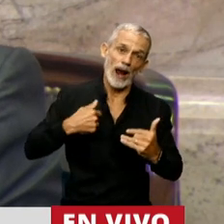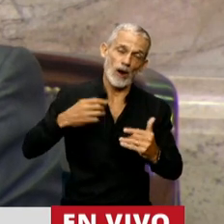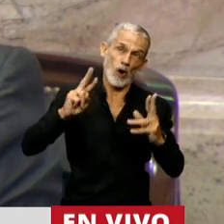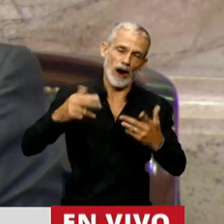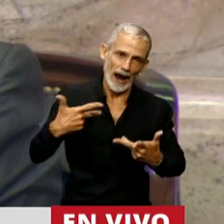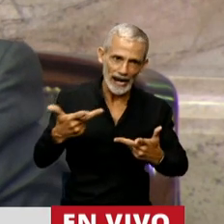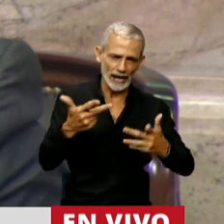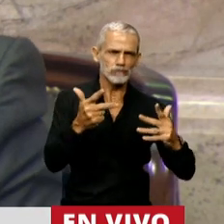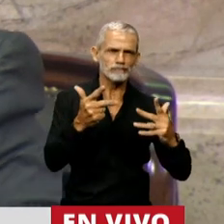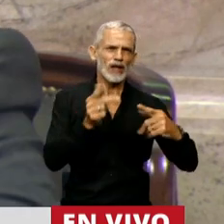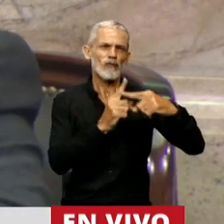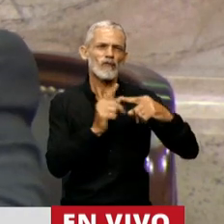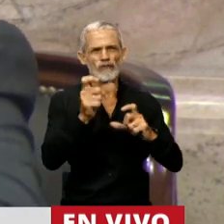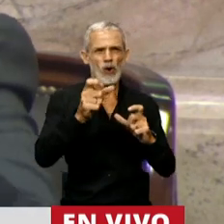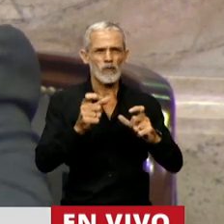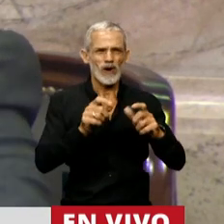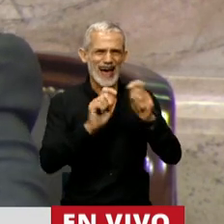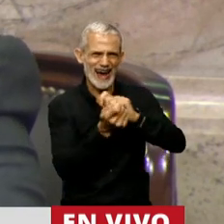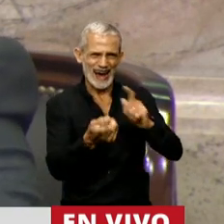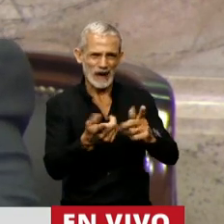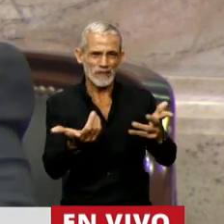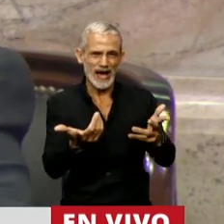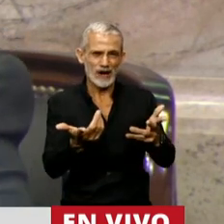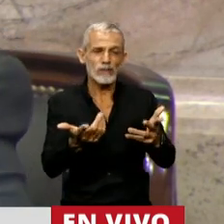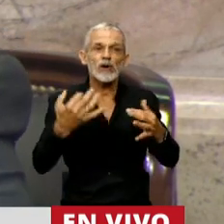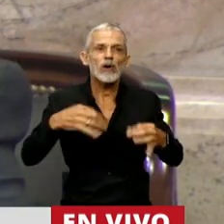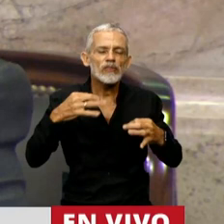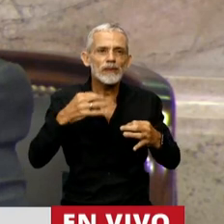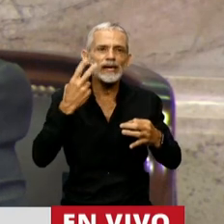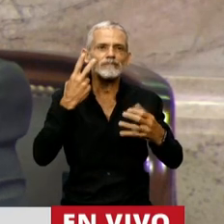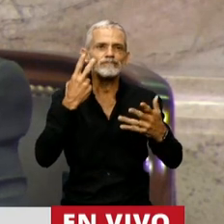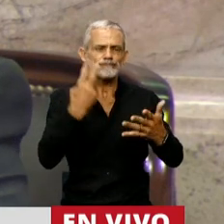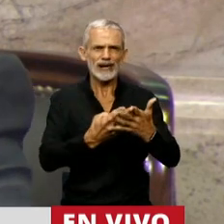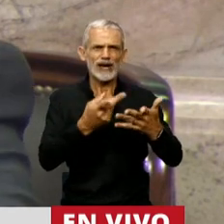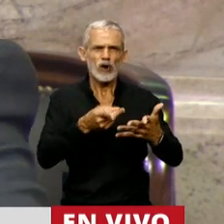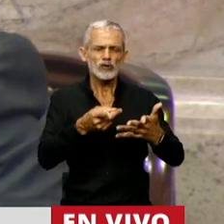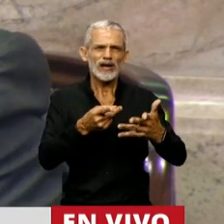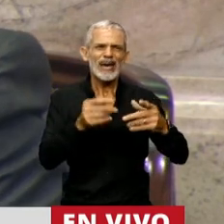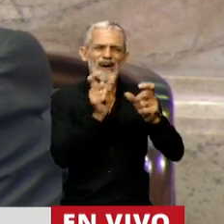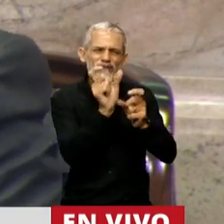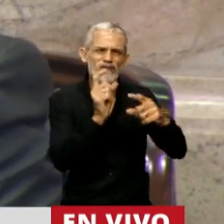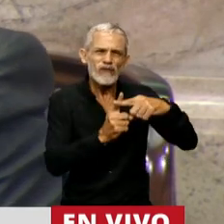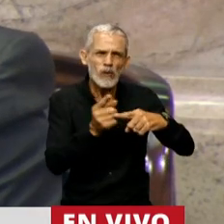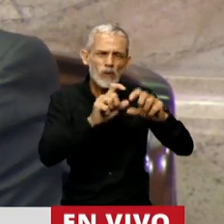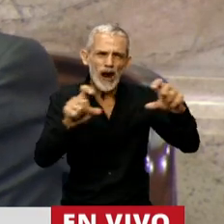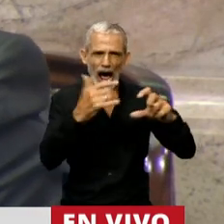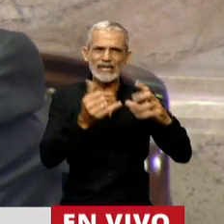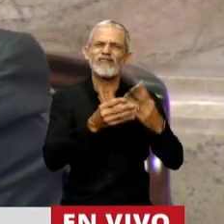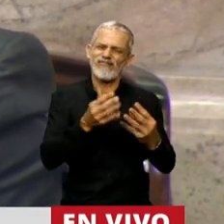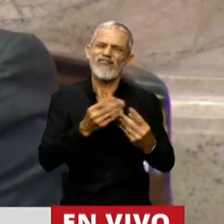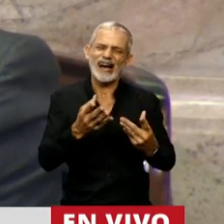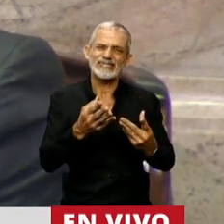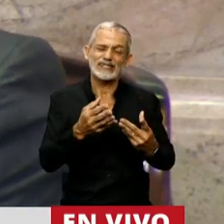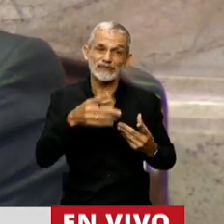acá. Pero eso implicaba reconocer justamente eso, que la fórmula tiene fallas en el corto plazo y no lo